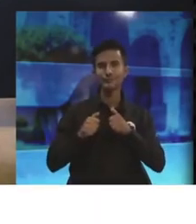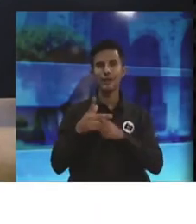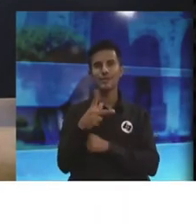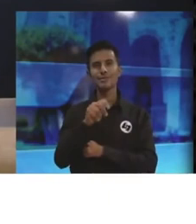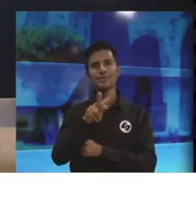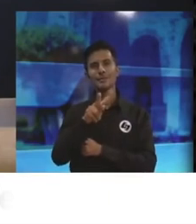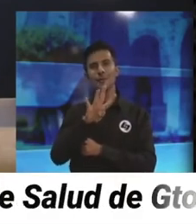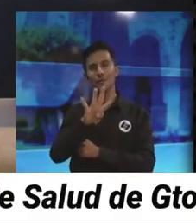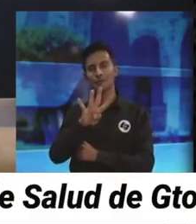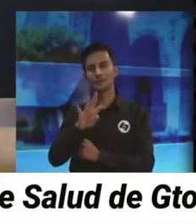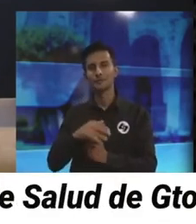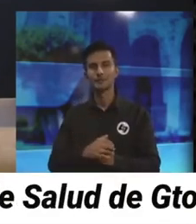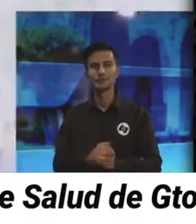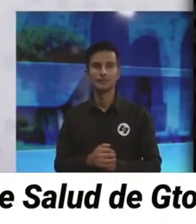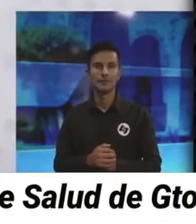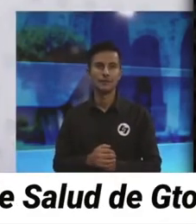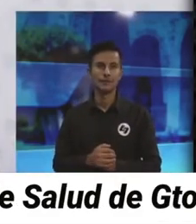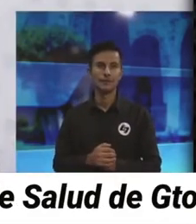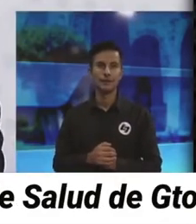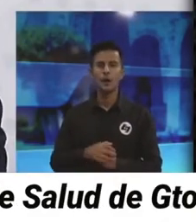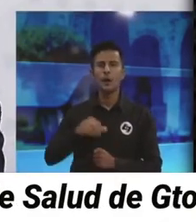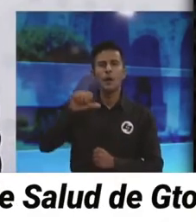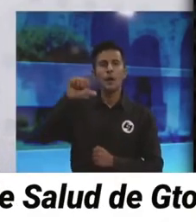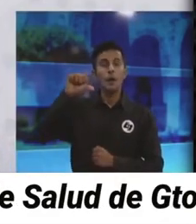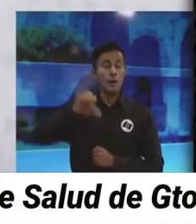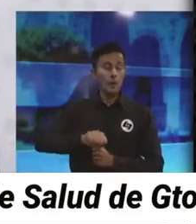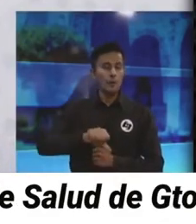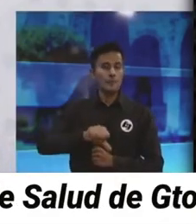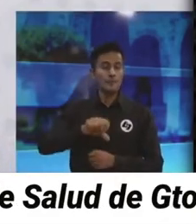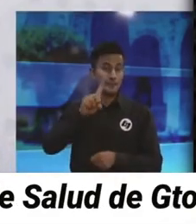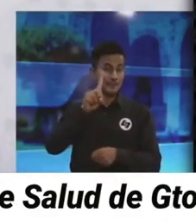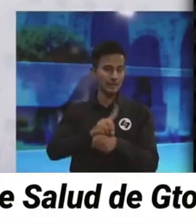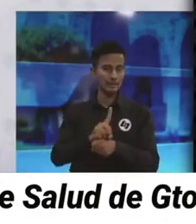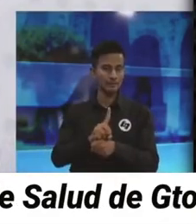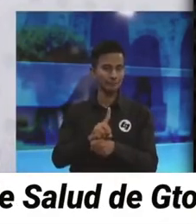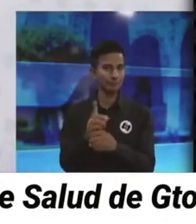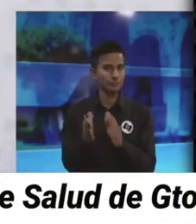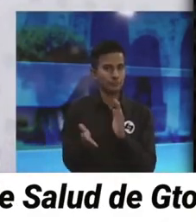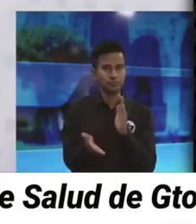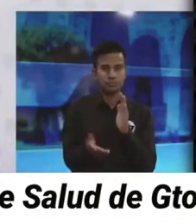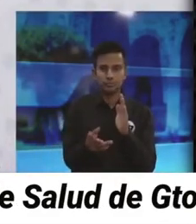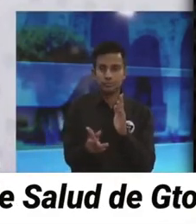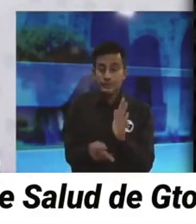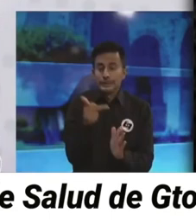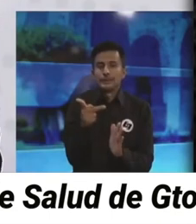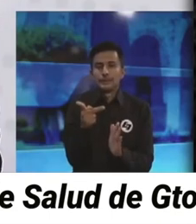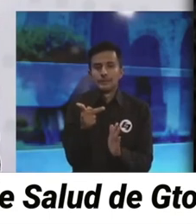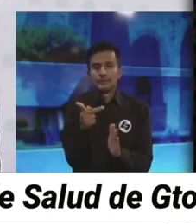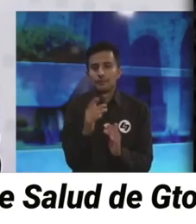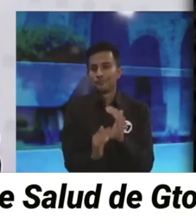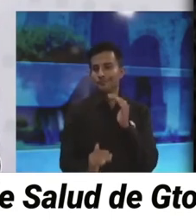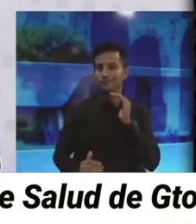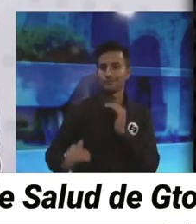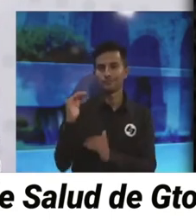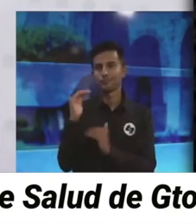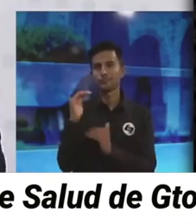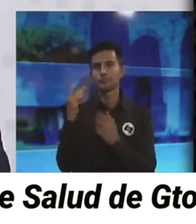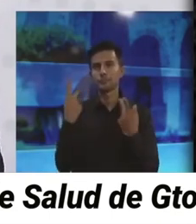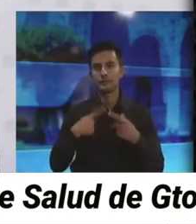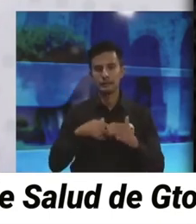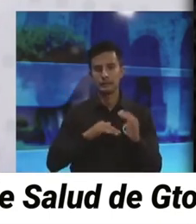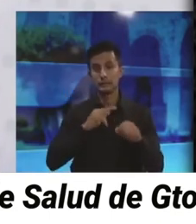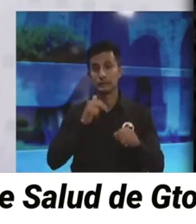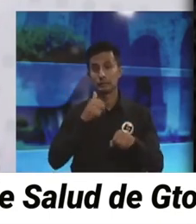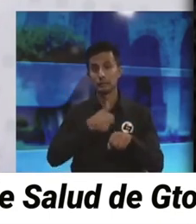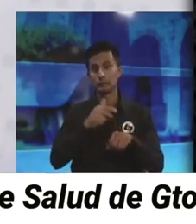En un escenario de muertes y contagios crecientes en materia de COVID-19 en el estado de Guanajuato, el titular de la Secretaría de Salud, Daniel